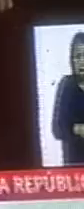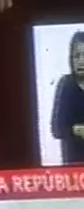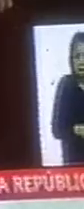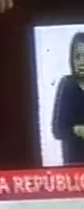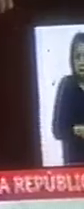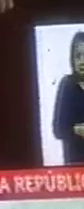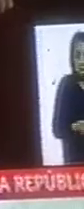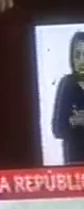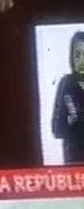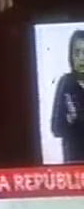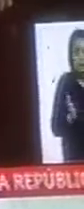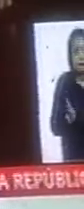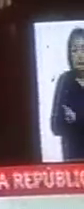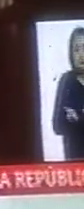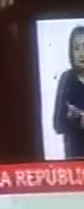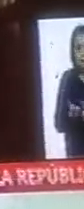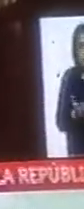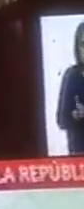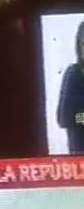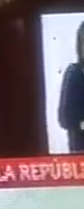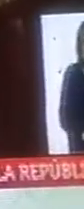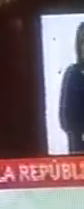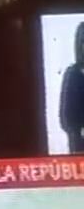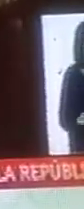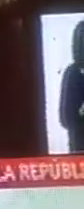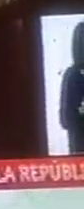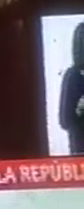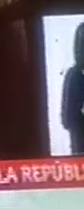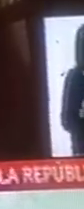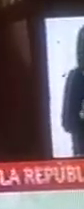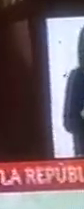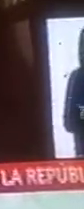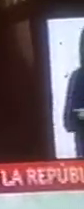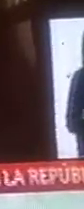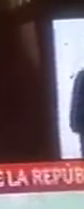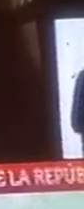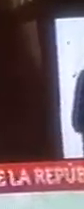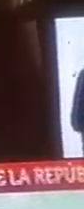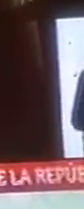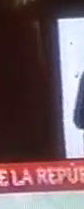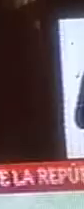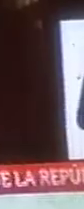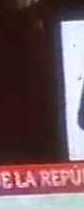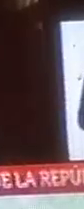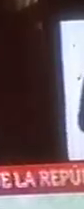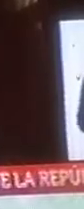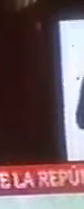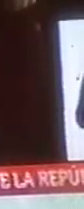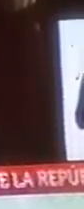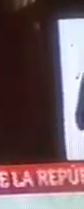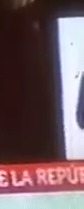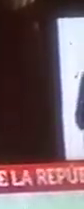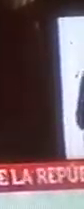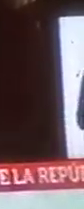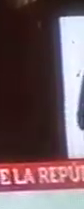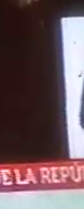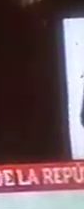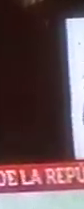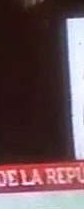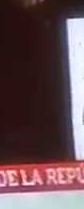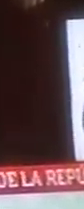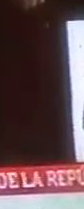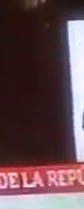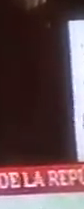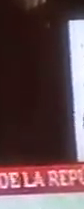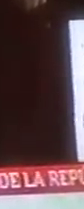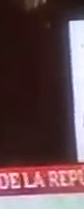asegurados y dispondrán las medidas para ampliar los horarios de atención para pacientes no por